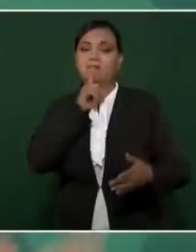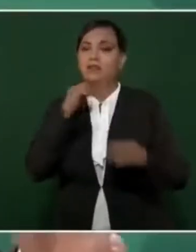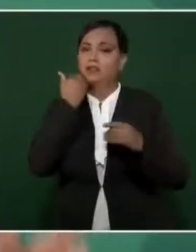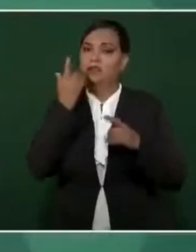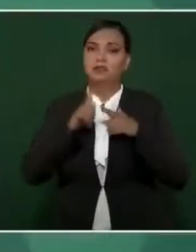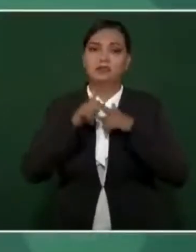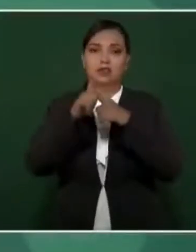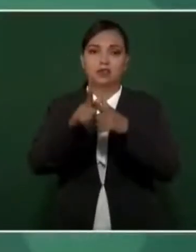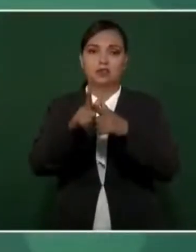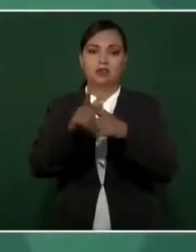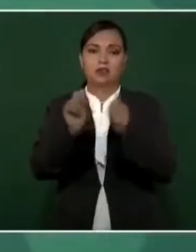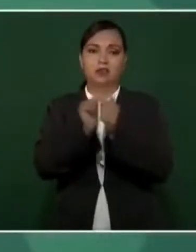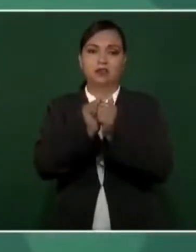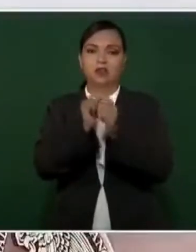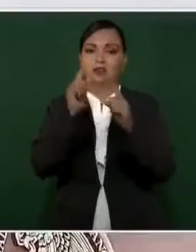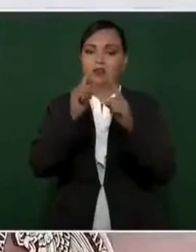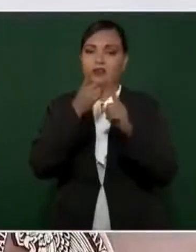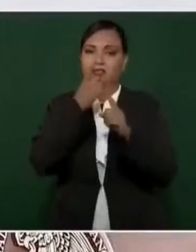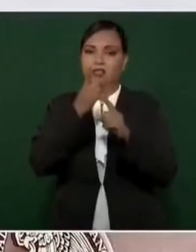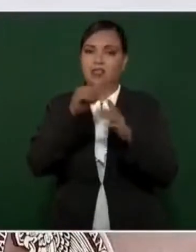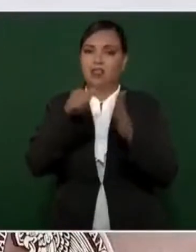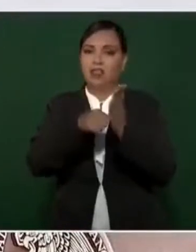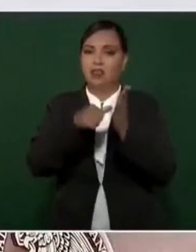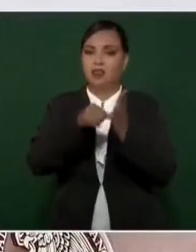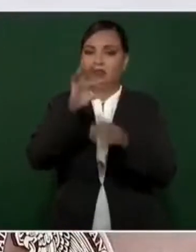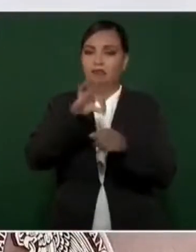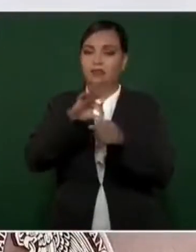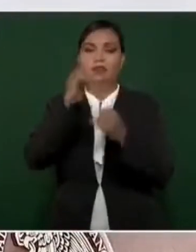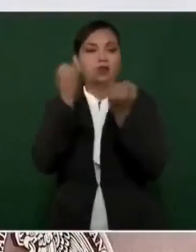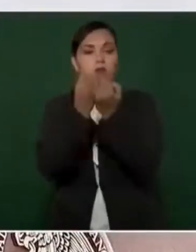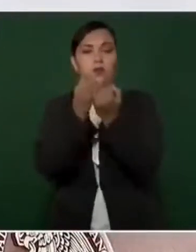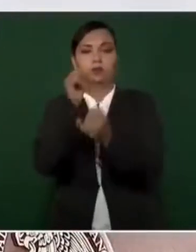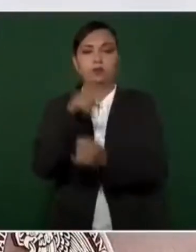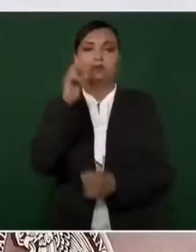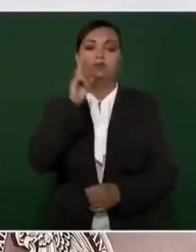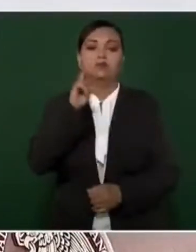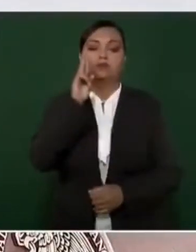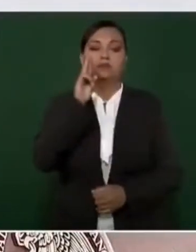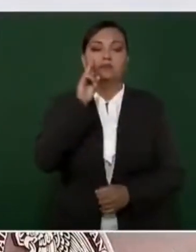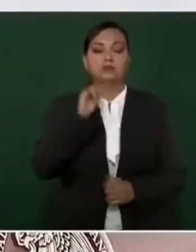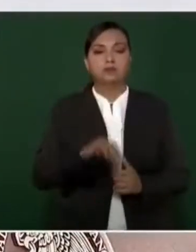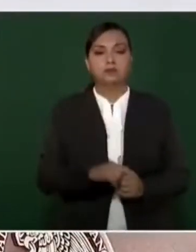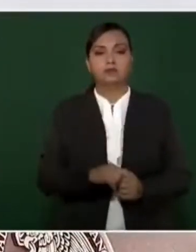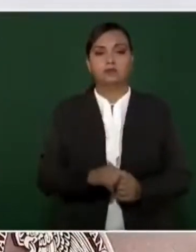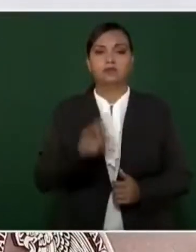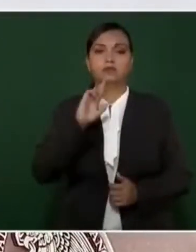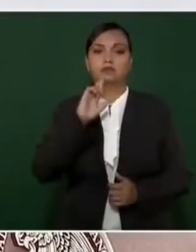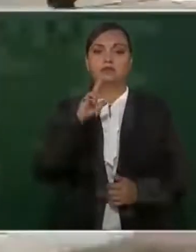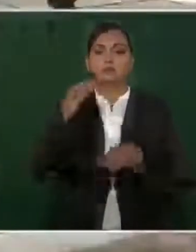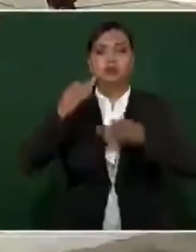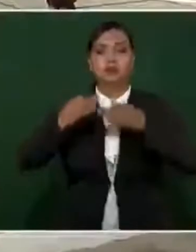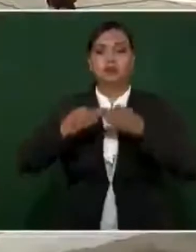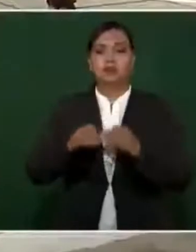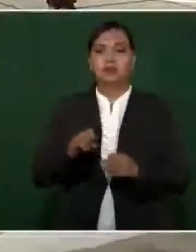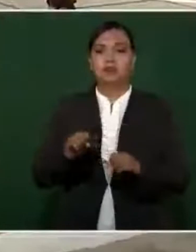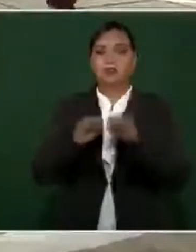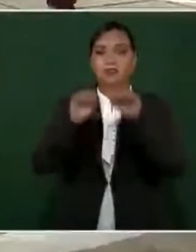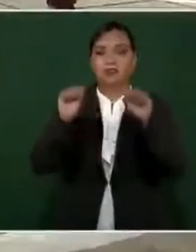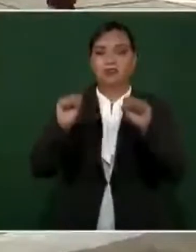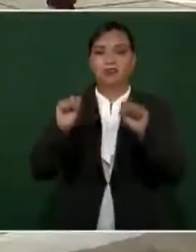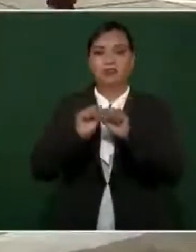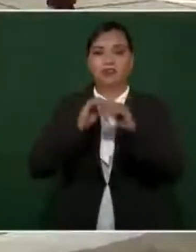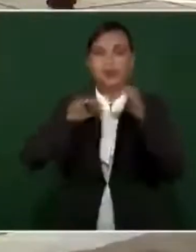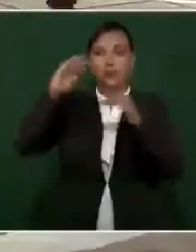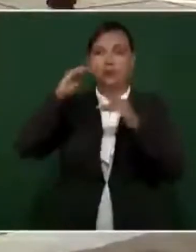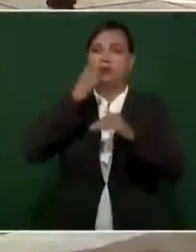desde el punto de vista electoral. Y también pues nos dimos cuenta en la resolución final de la Sala Superior, al tomar, en